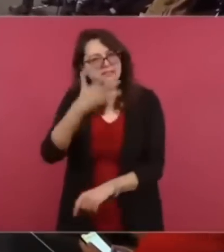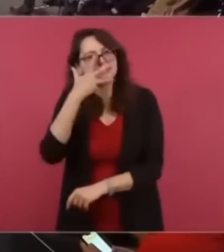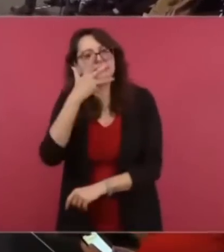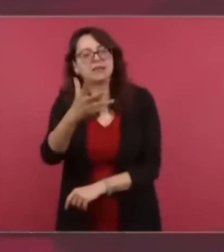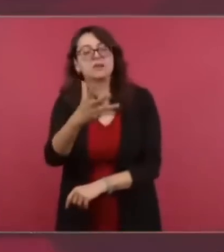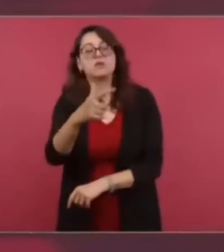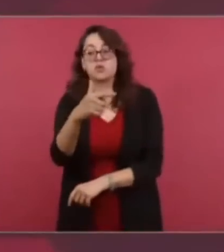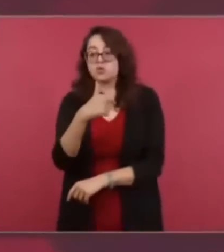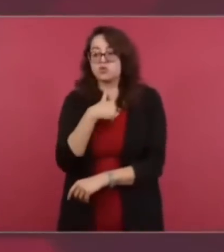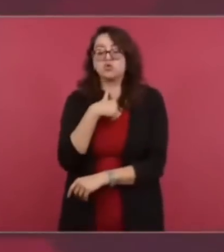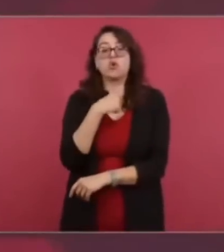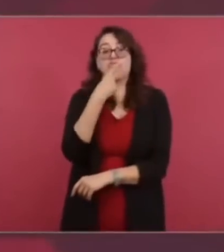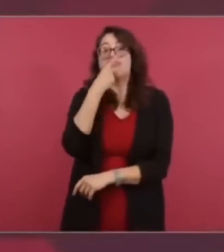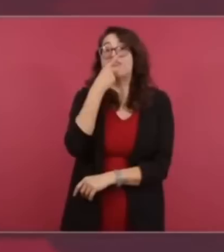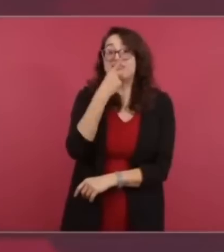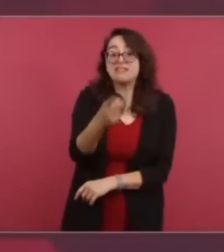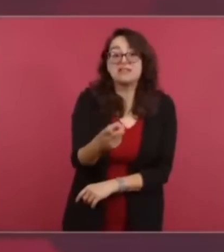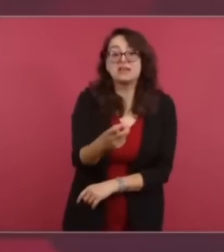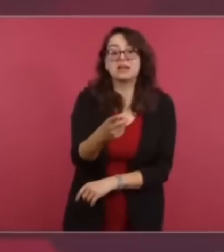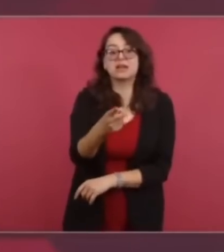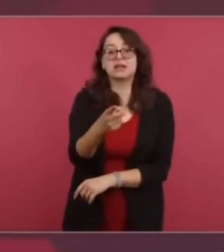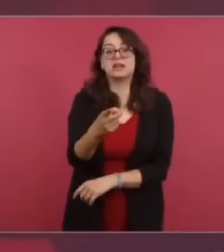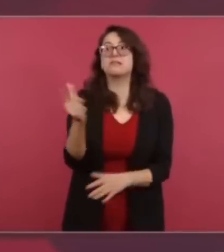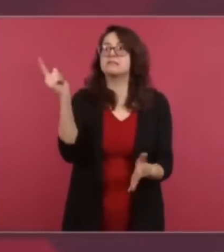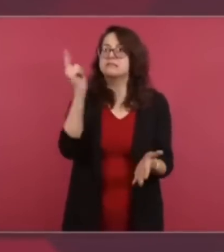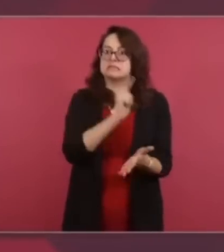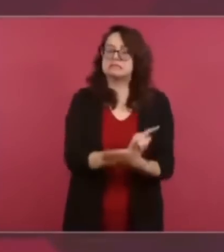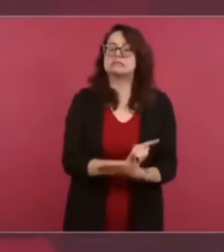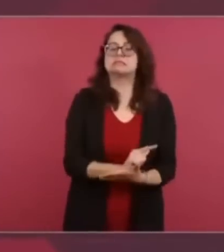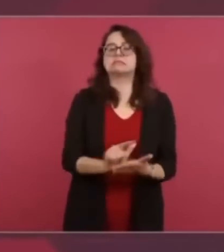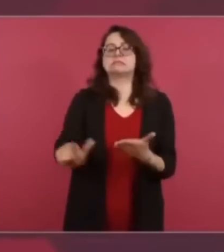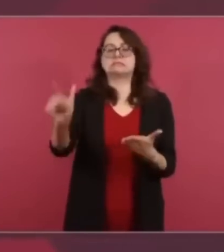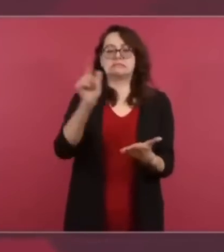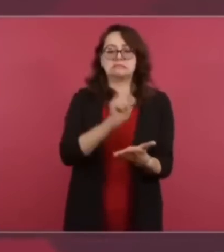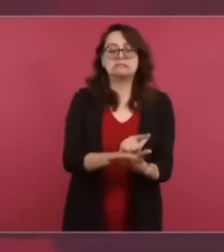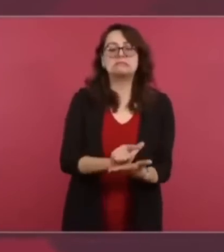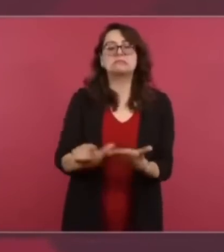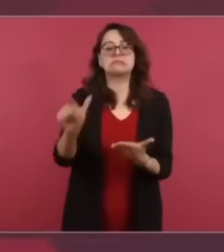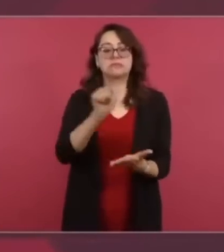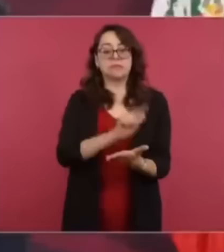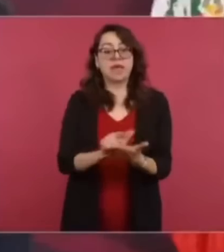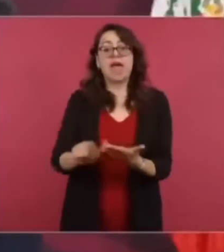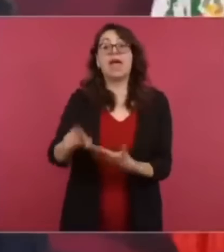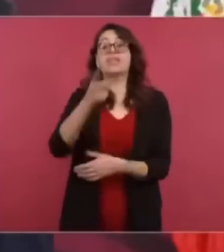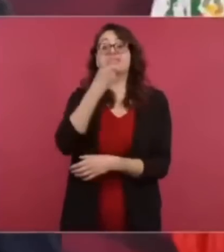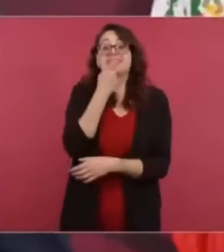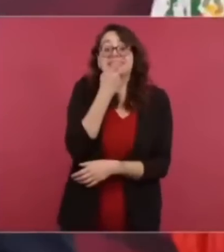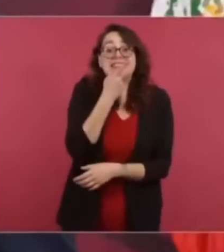Y todavía hay que seguir limpiando. Pero nada